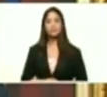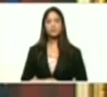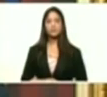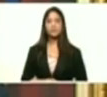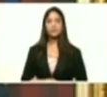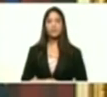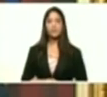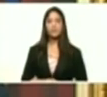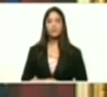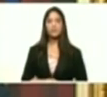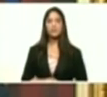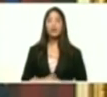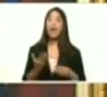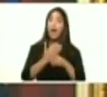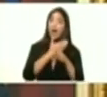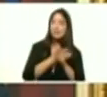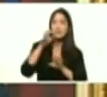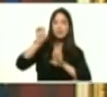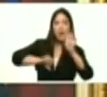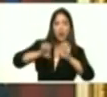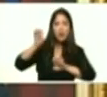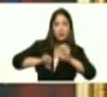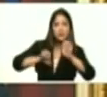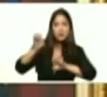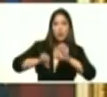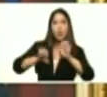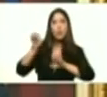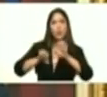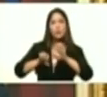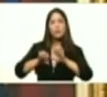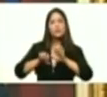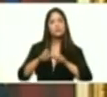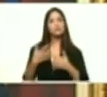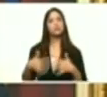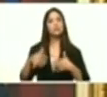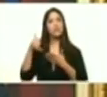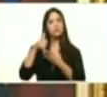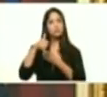Todo el diagnóstico que hicimos estaba bastante vulnerado.